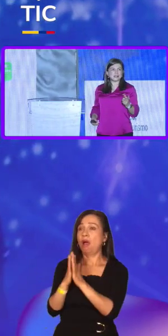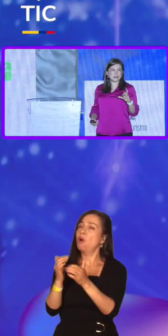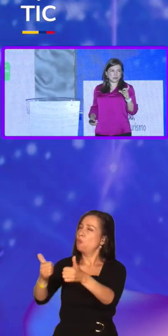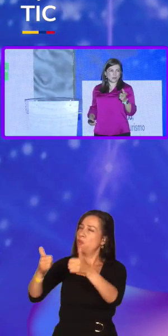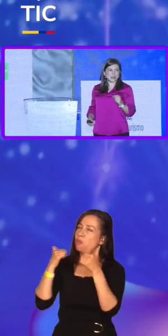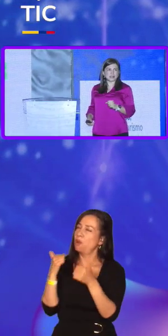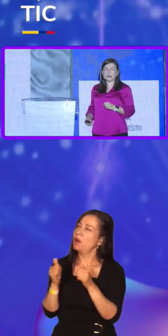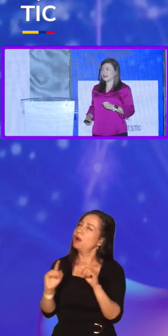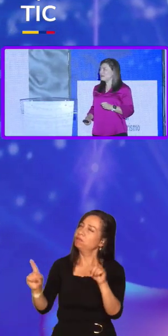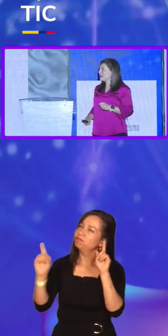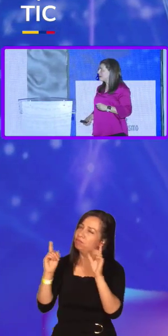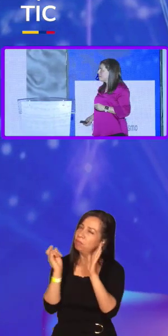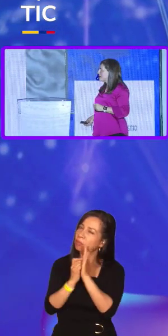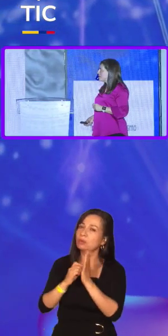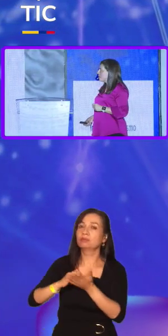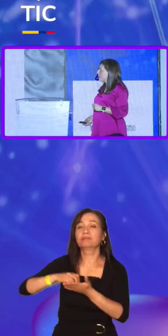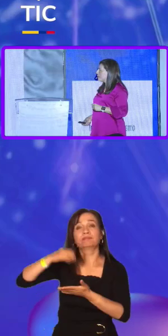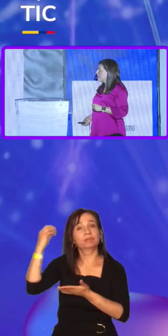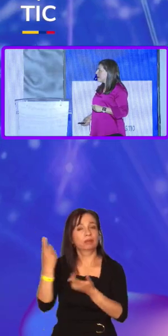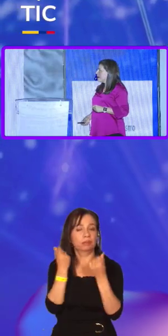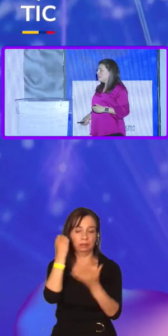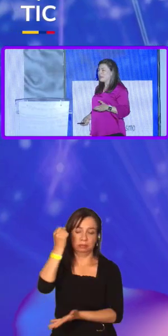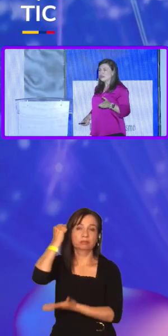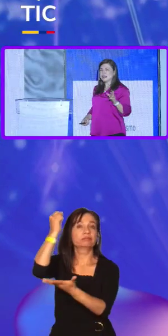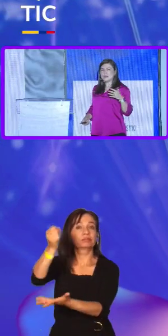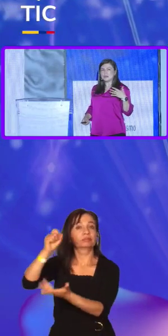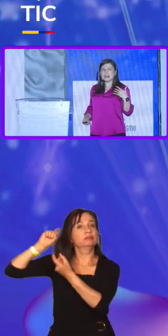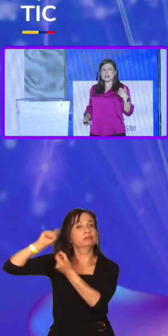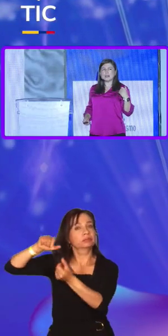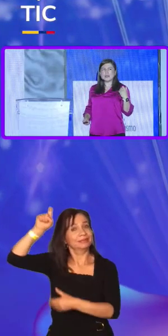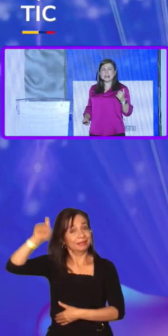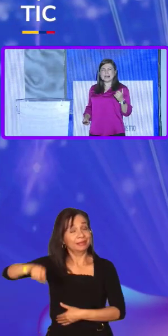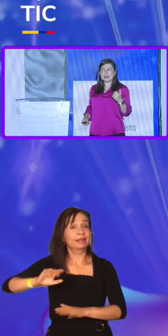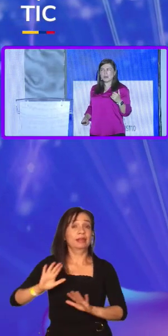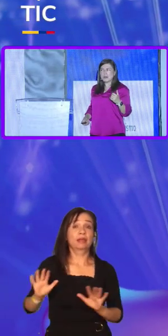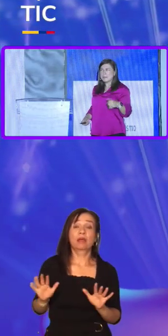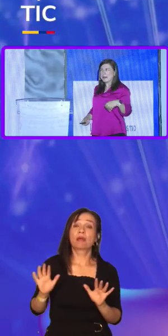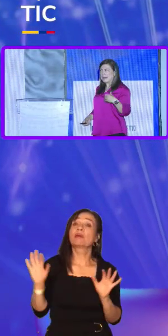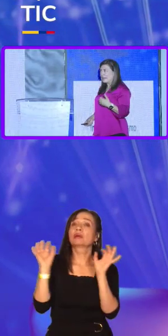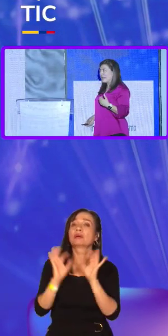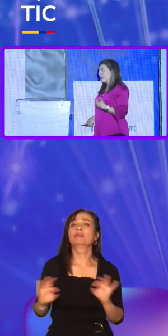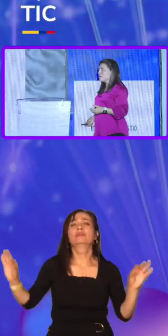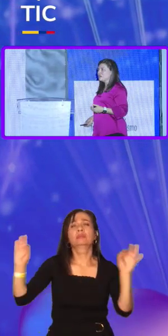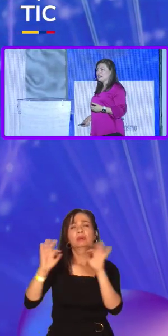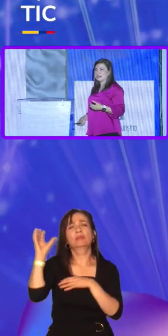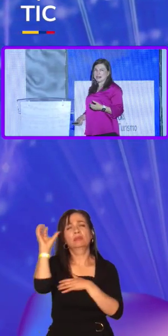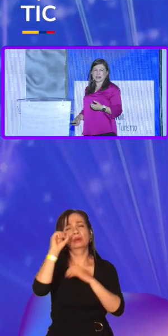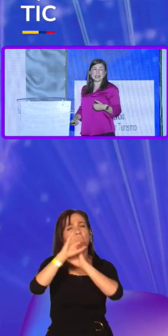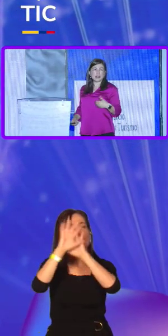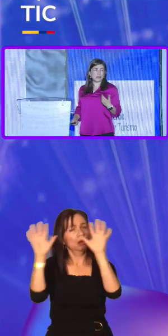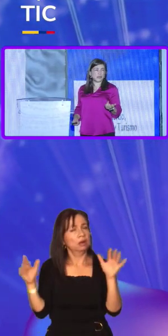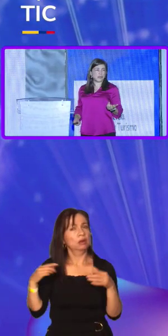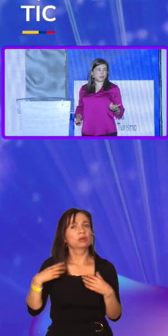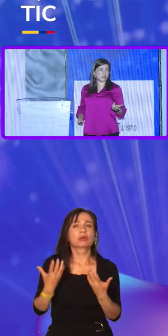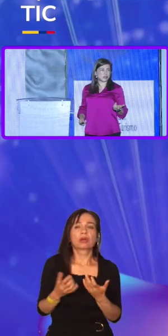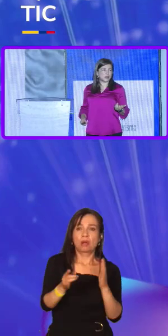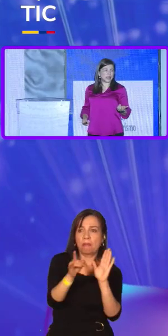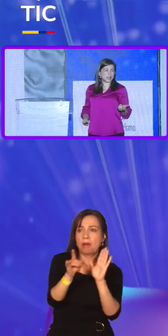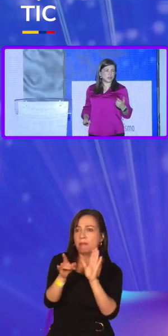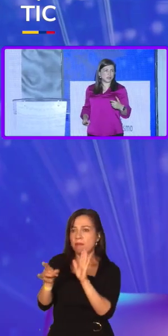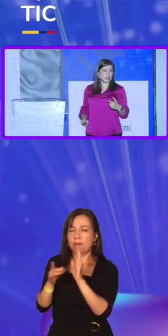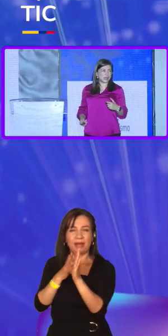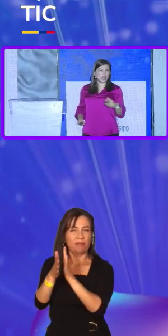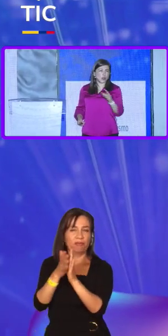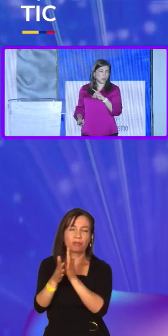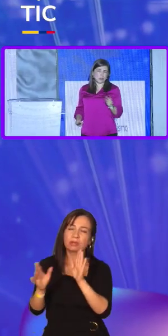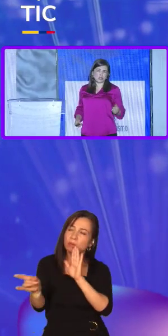pero cuesta una cierta inversión. Por eso tenemos que tener muy claro para qué queremos censar, qué tipo de